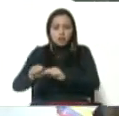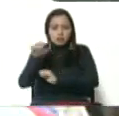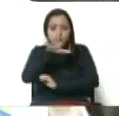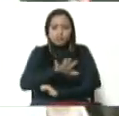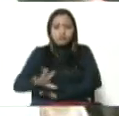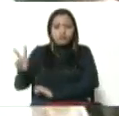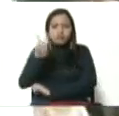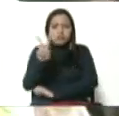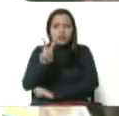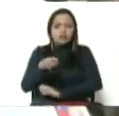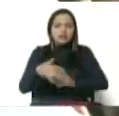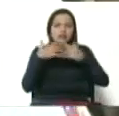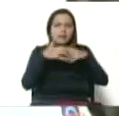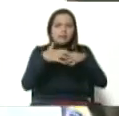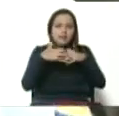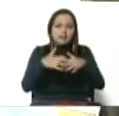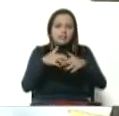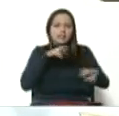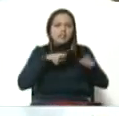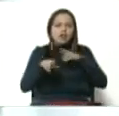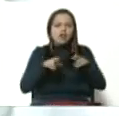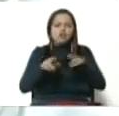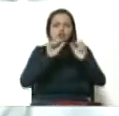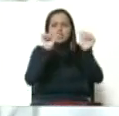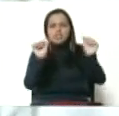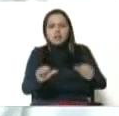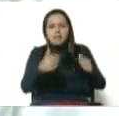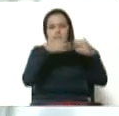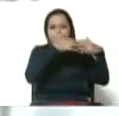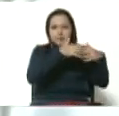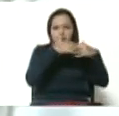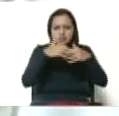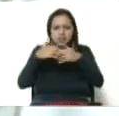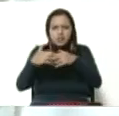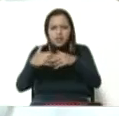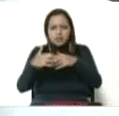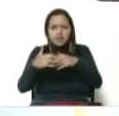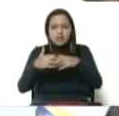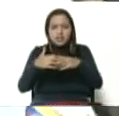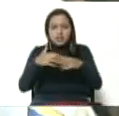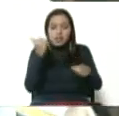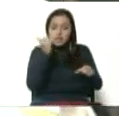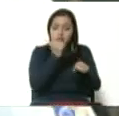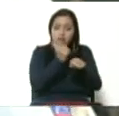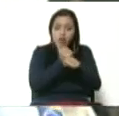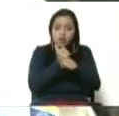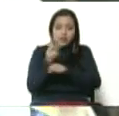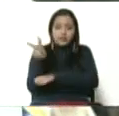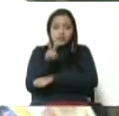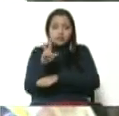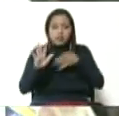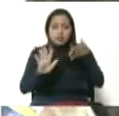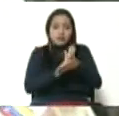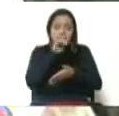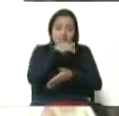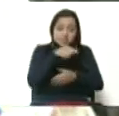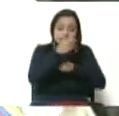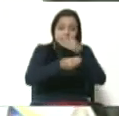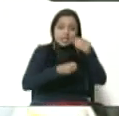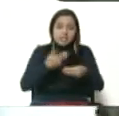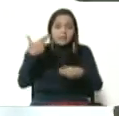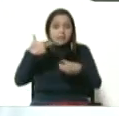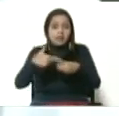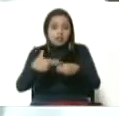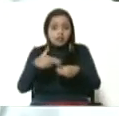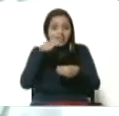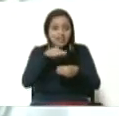que transversaliza todo el sistema industrial y productivo de Venezuela, por lo que allí se hace, por lo que allí se elabora, por lo que